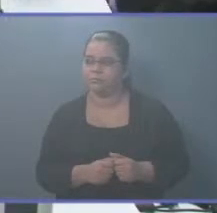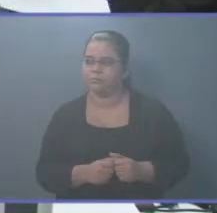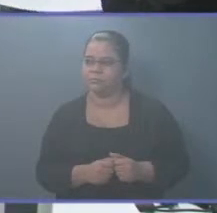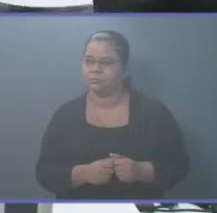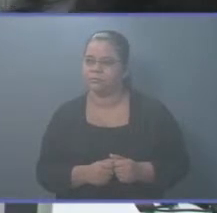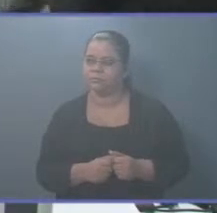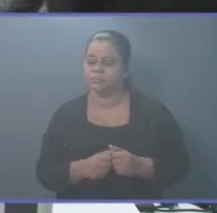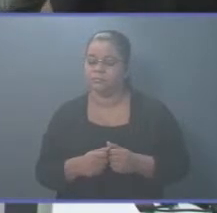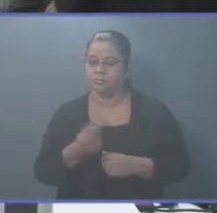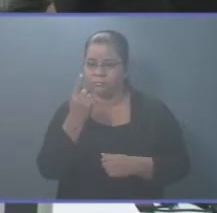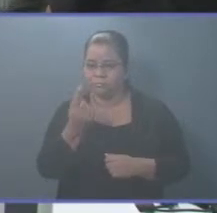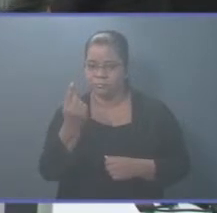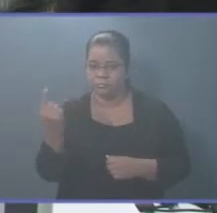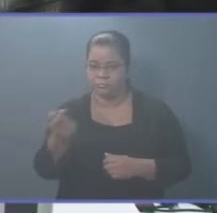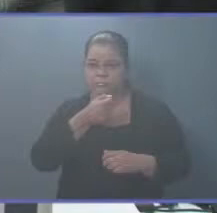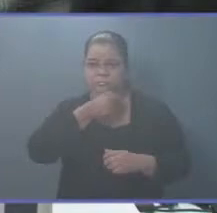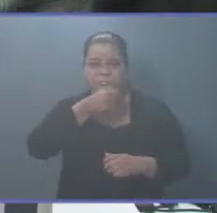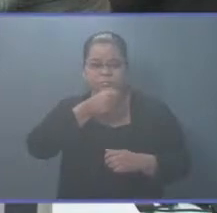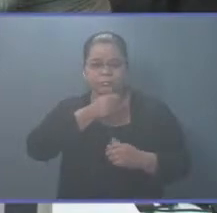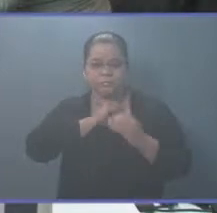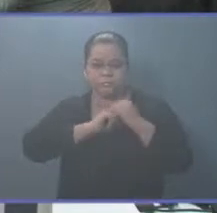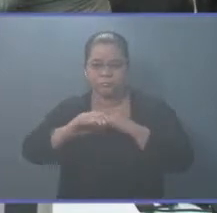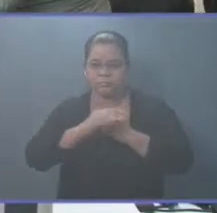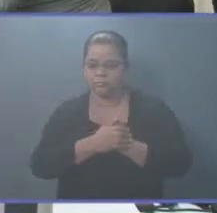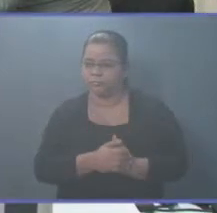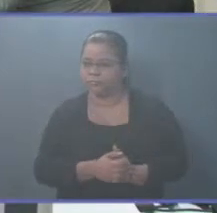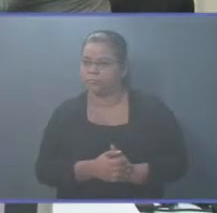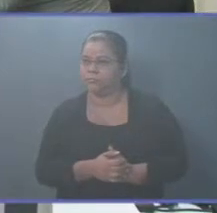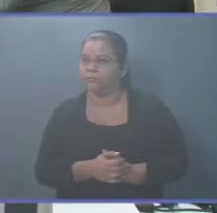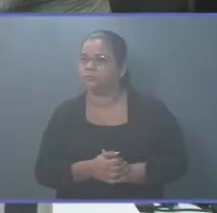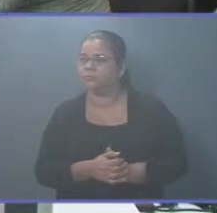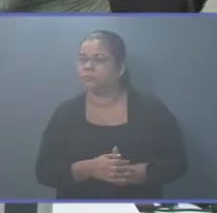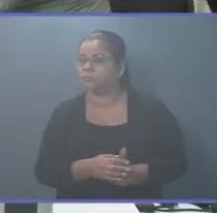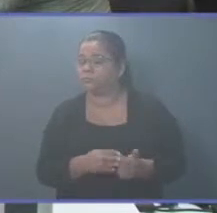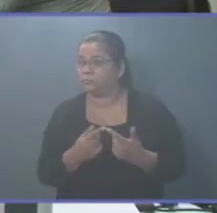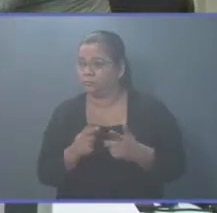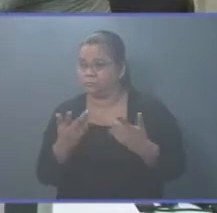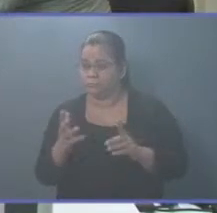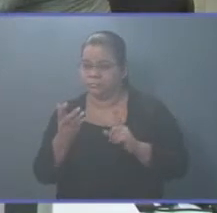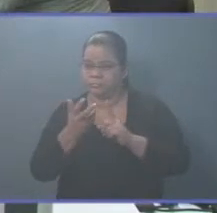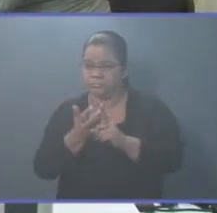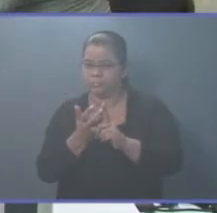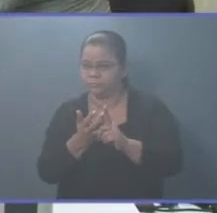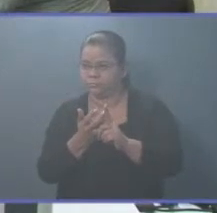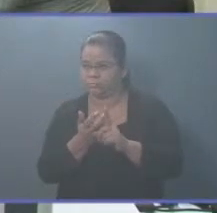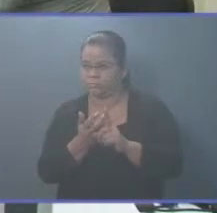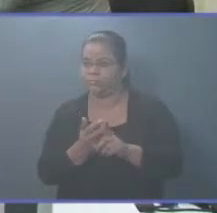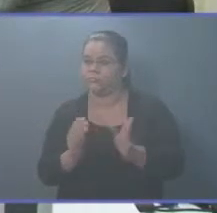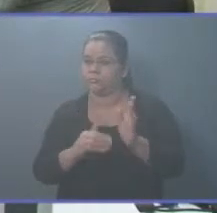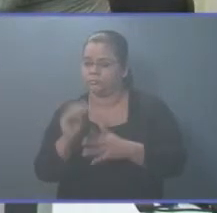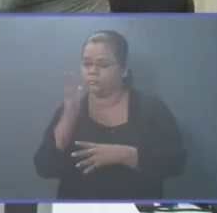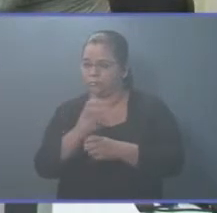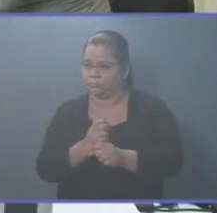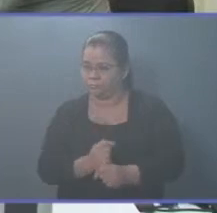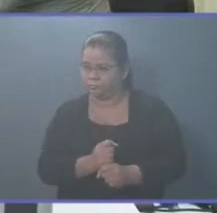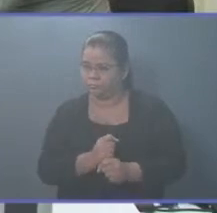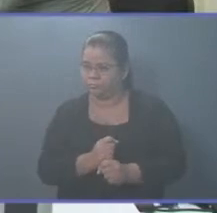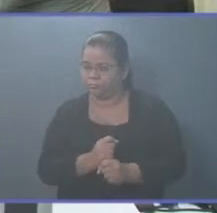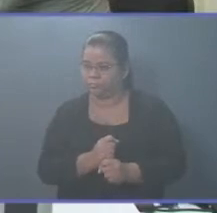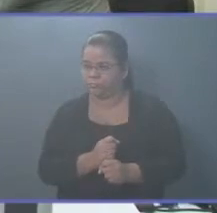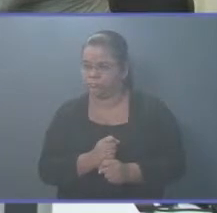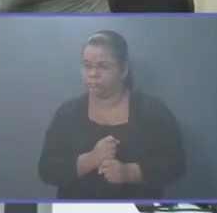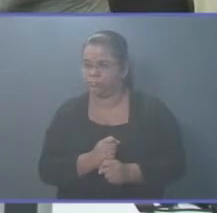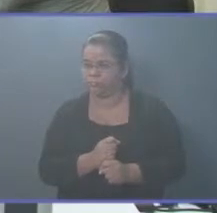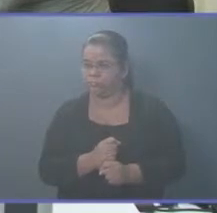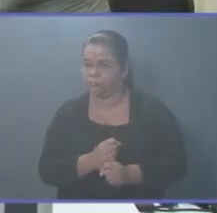Funciones de promoción, De promotores. de guía, transportista, garantista, pero no sería transportista.